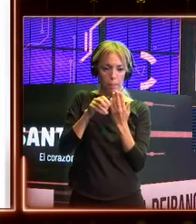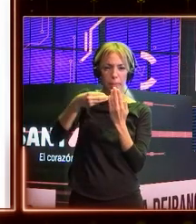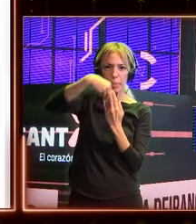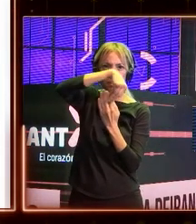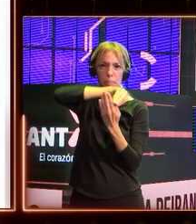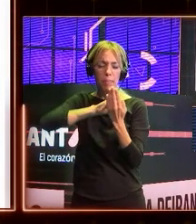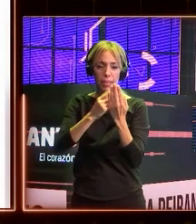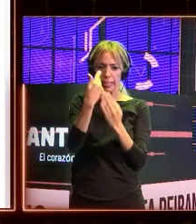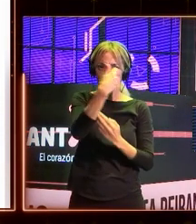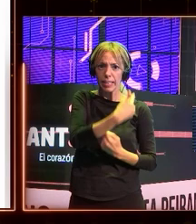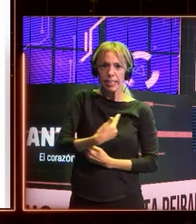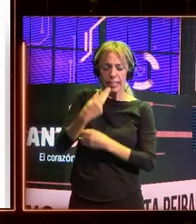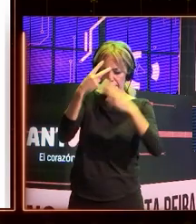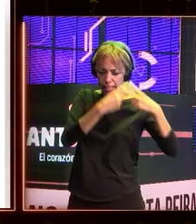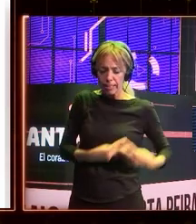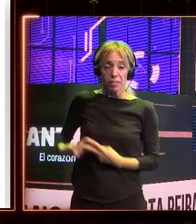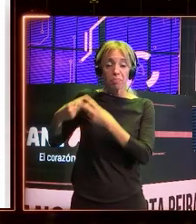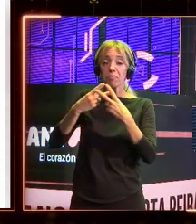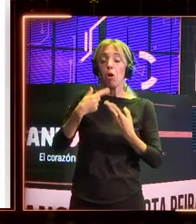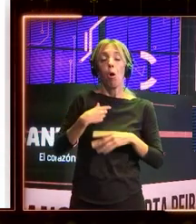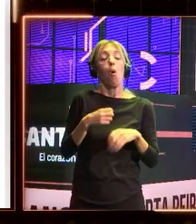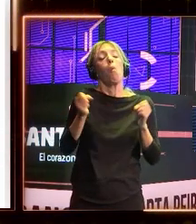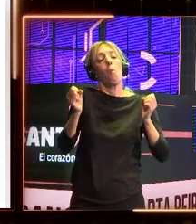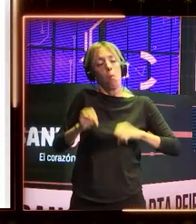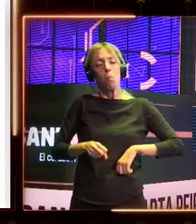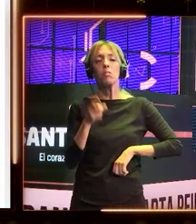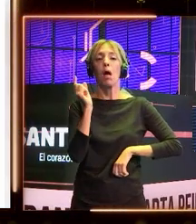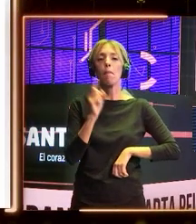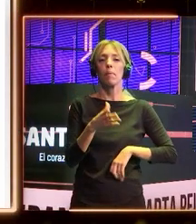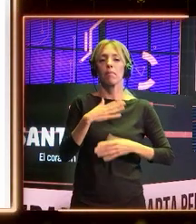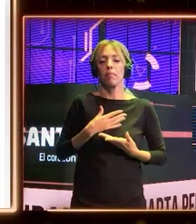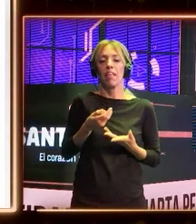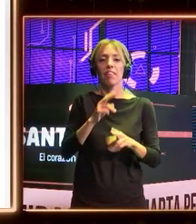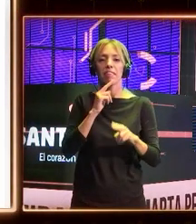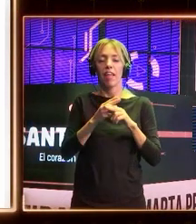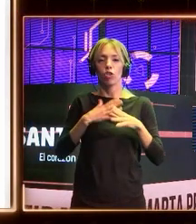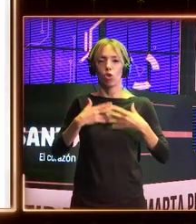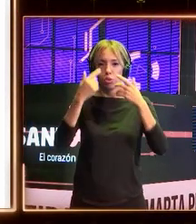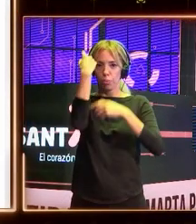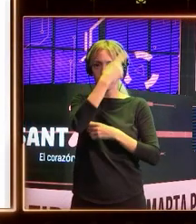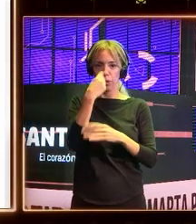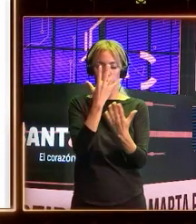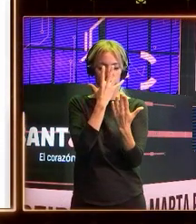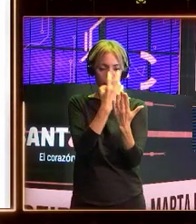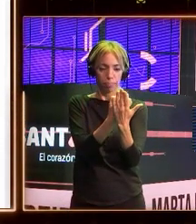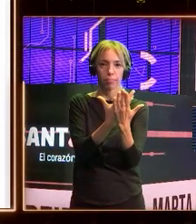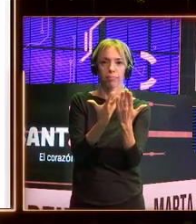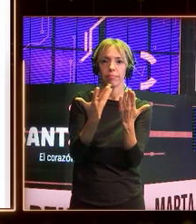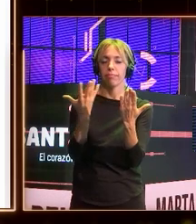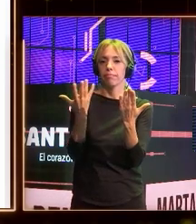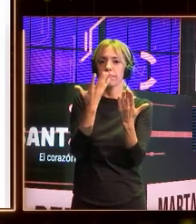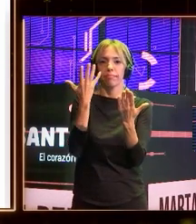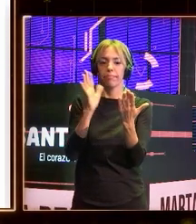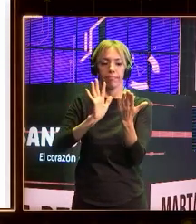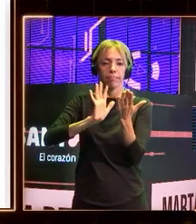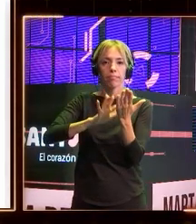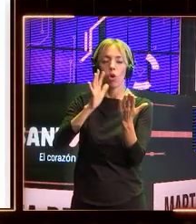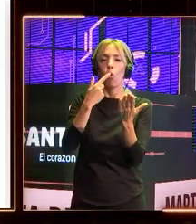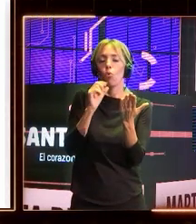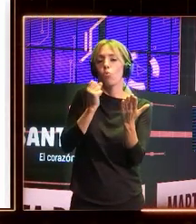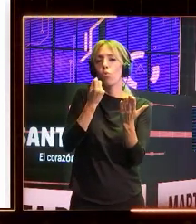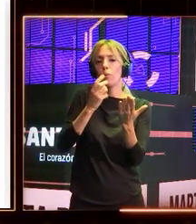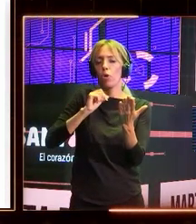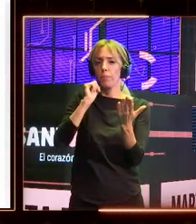rato. No conformes con eso, nosotros además aportamos datos biométricos a través de un número